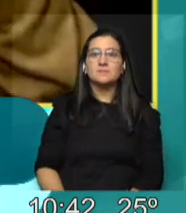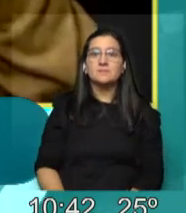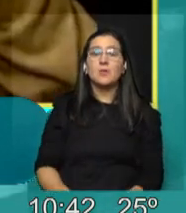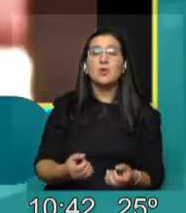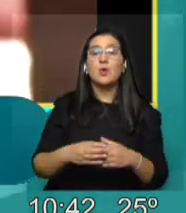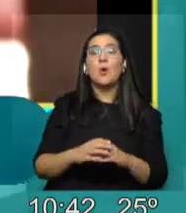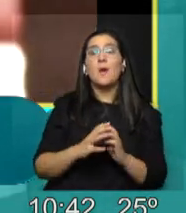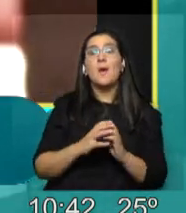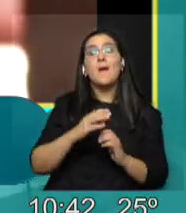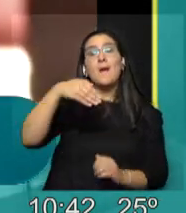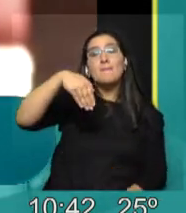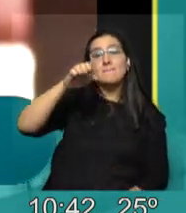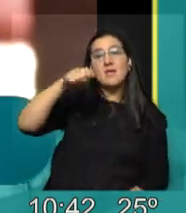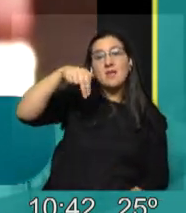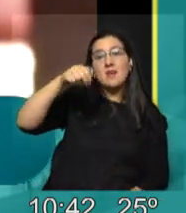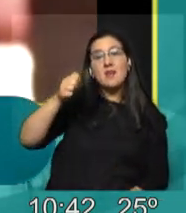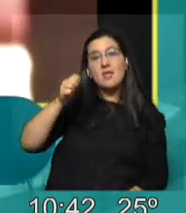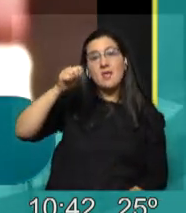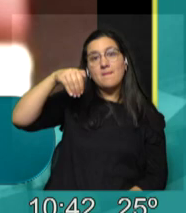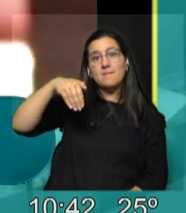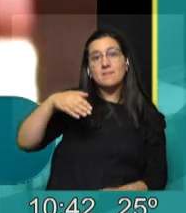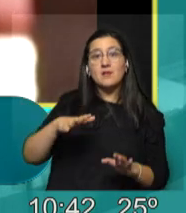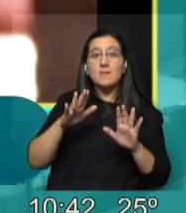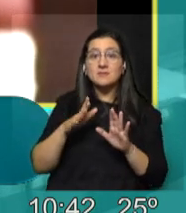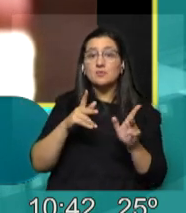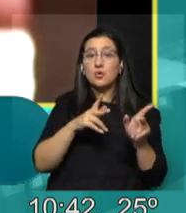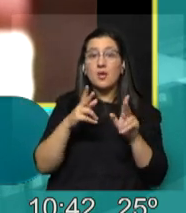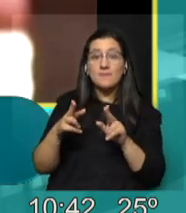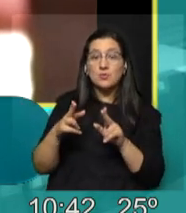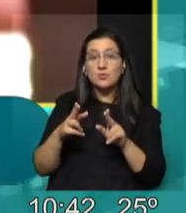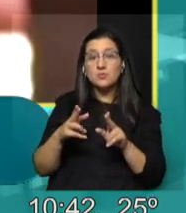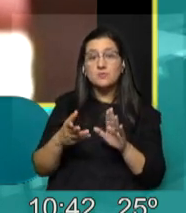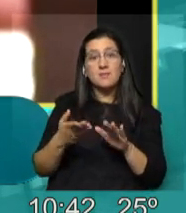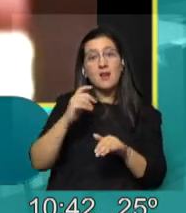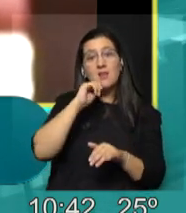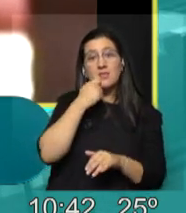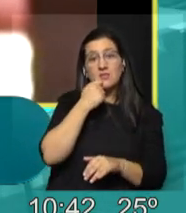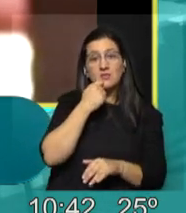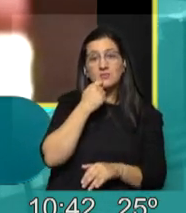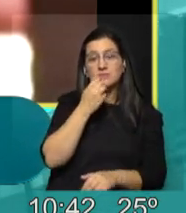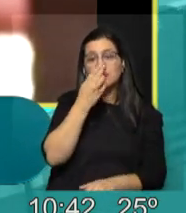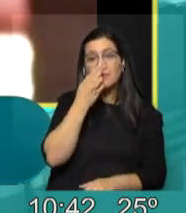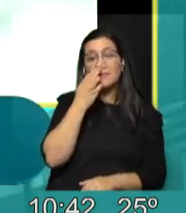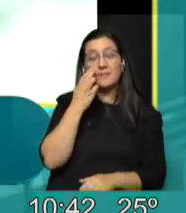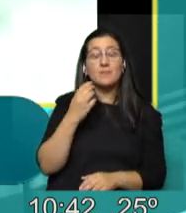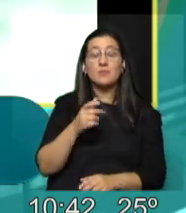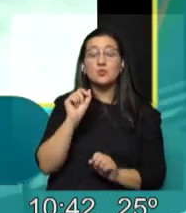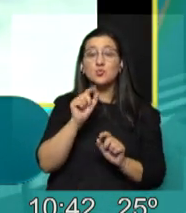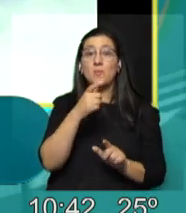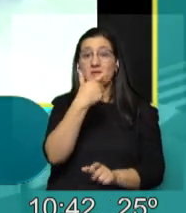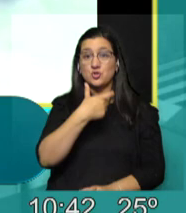Menem, que es capaz que uno de los capítulos más pintorescos por la personalidad de